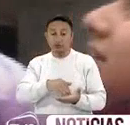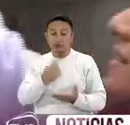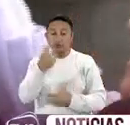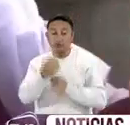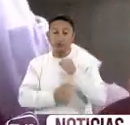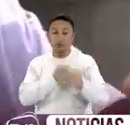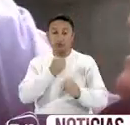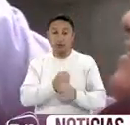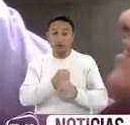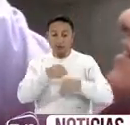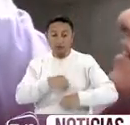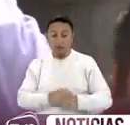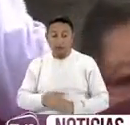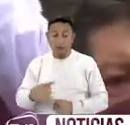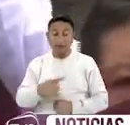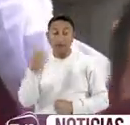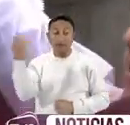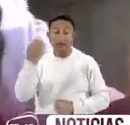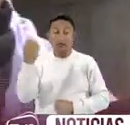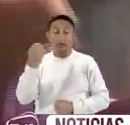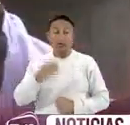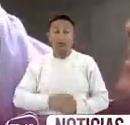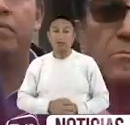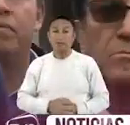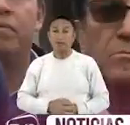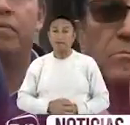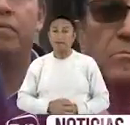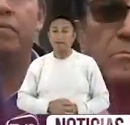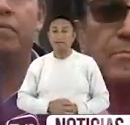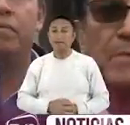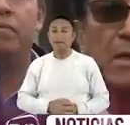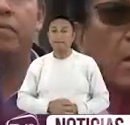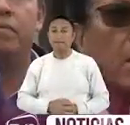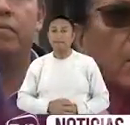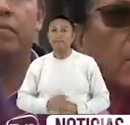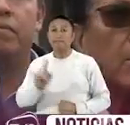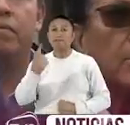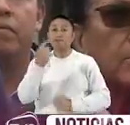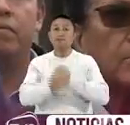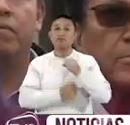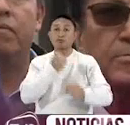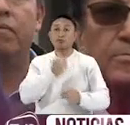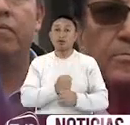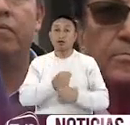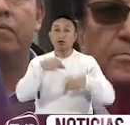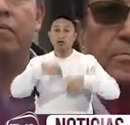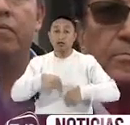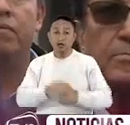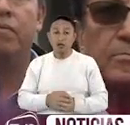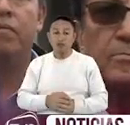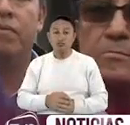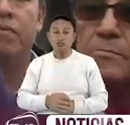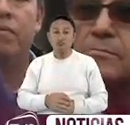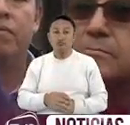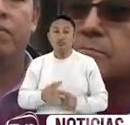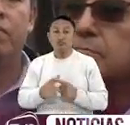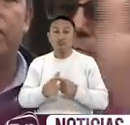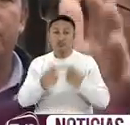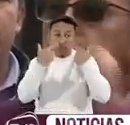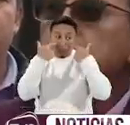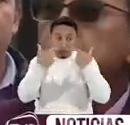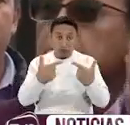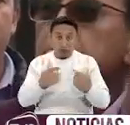de gestión en terapia intensiva a la casona universitaria. Este primer año será de terapia intensiva.